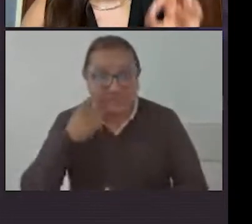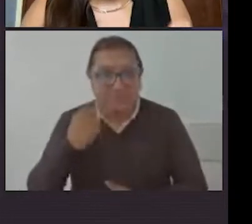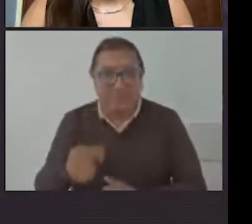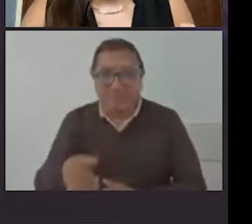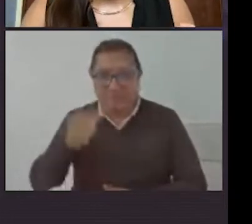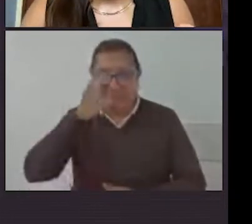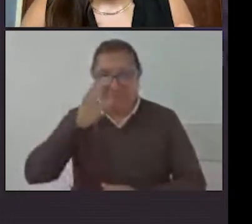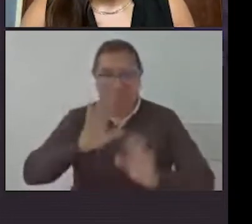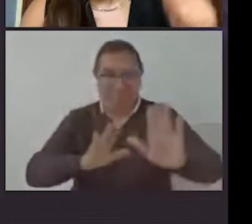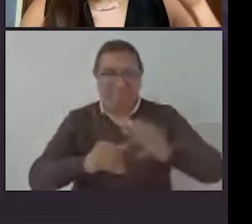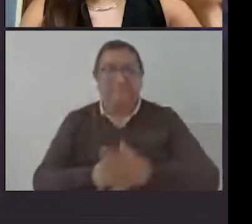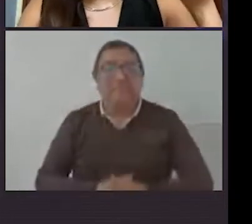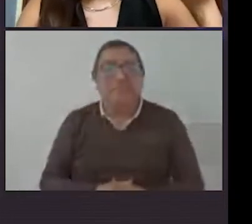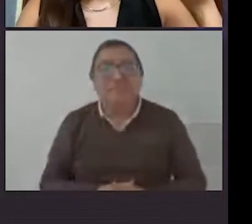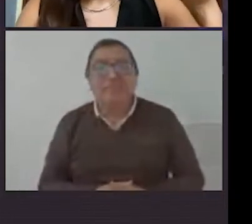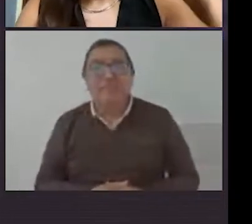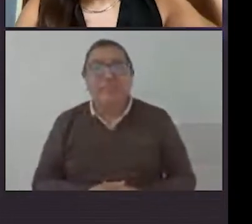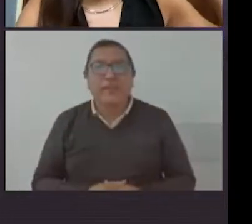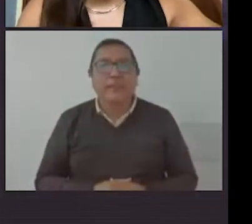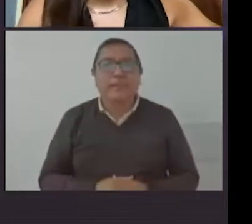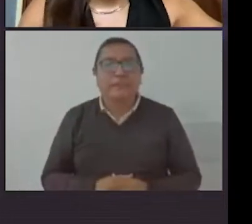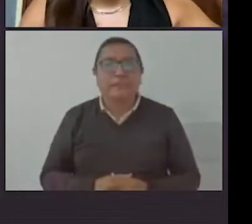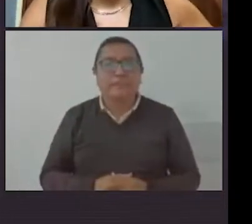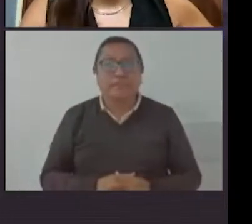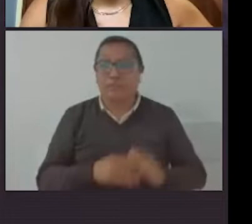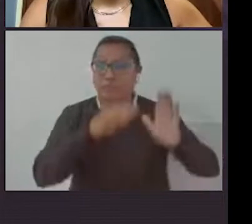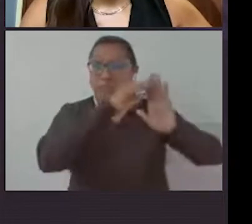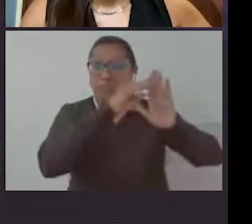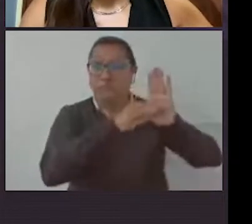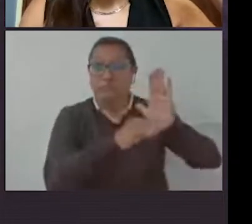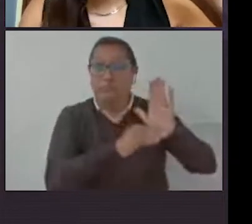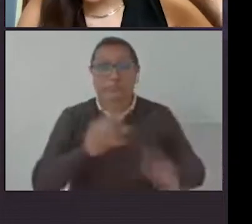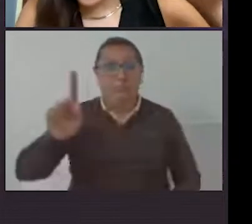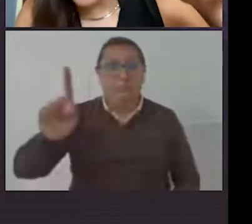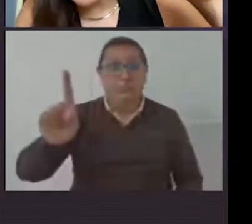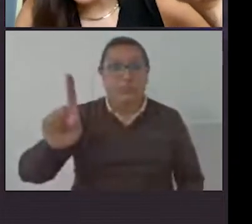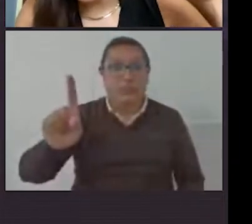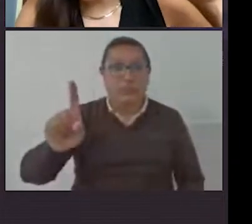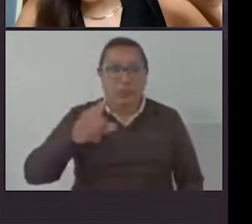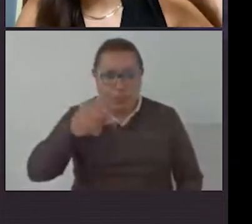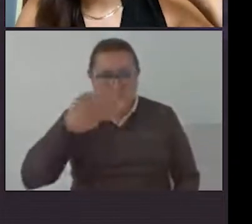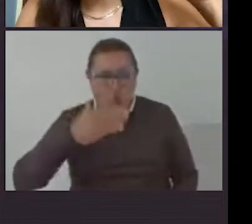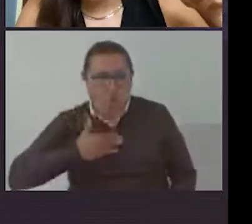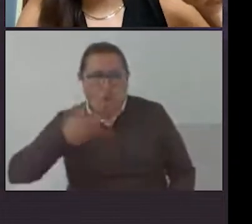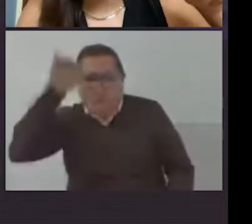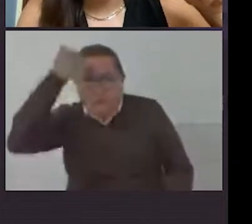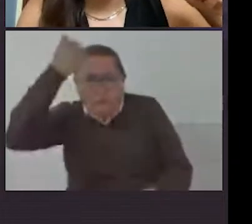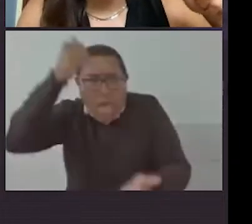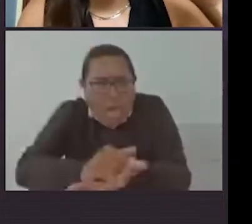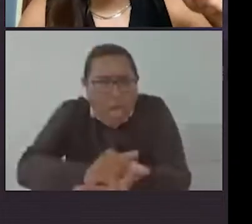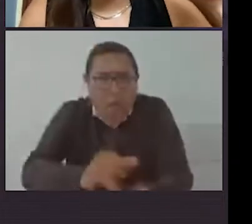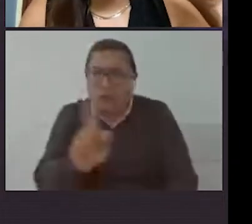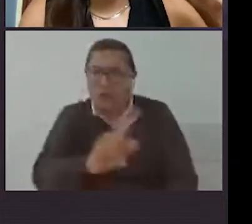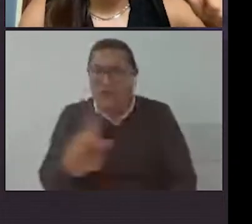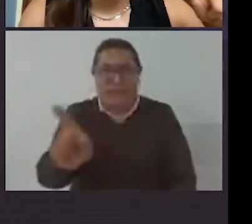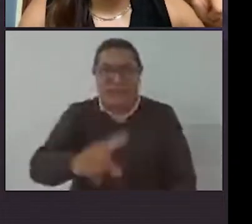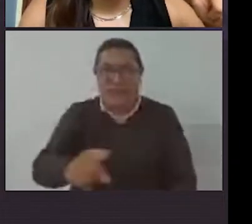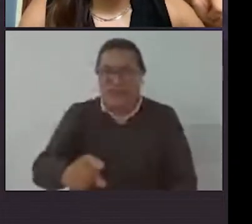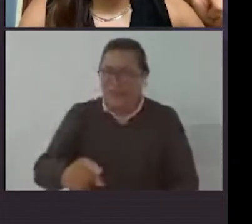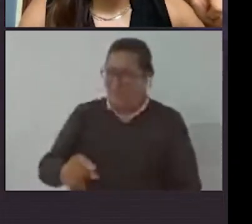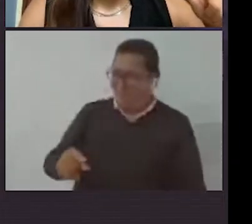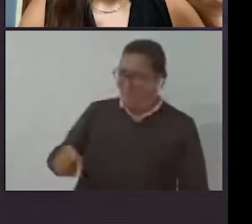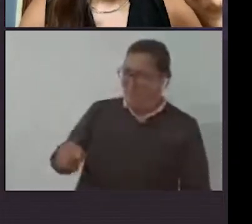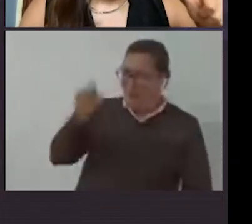Reglas del juego. Uno, no me creas nada. ¿Cómo que no te creamos nada, Fabiana? ¿De qué estás